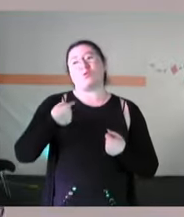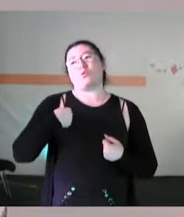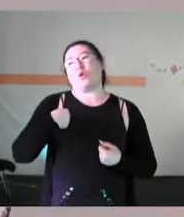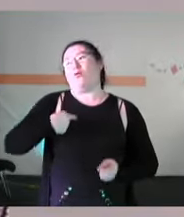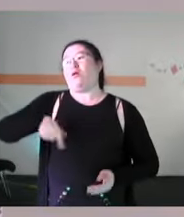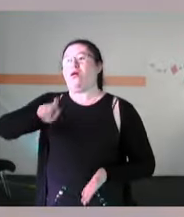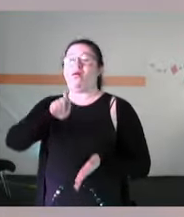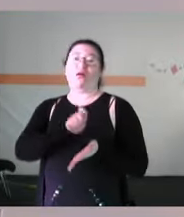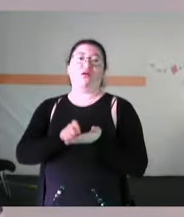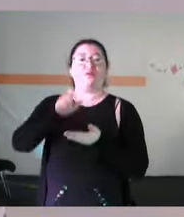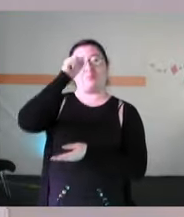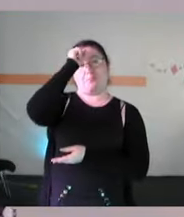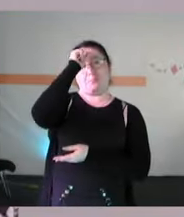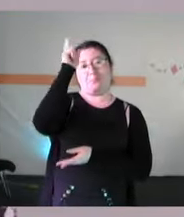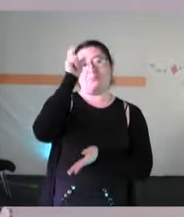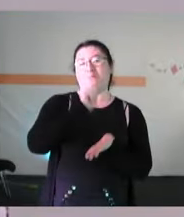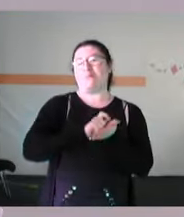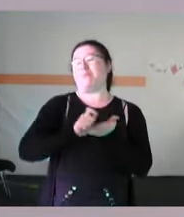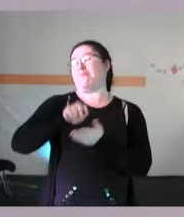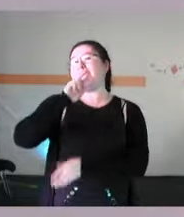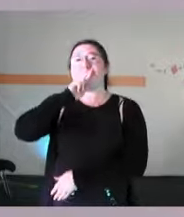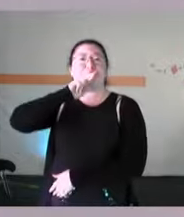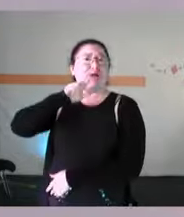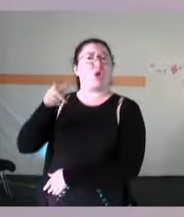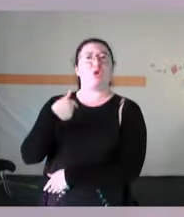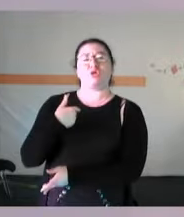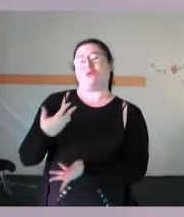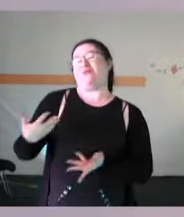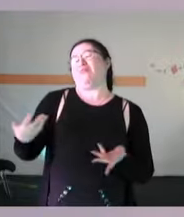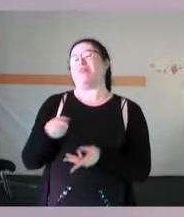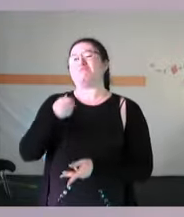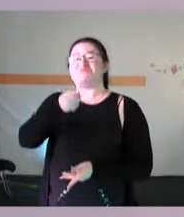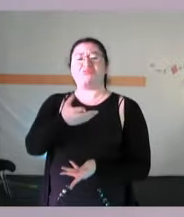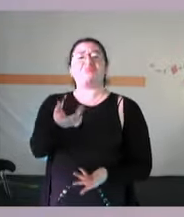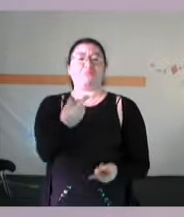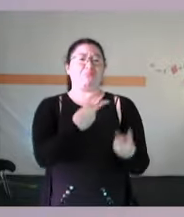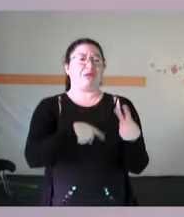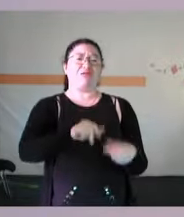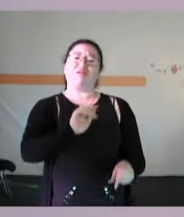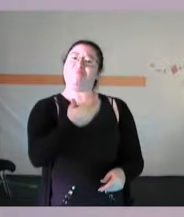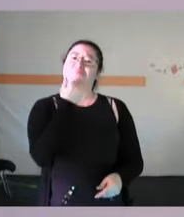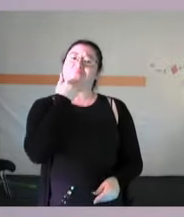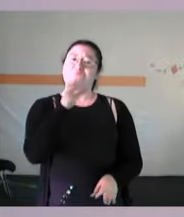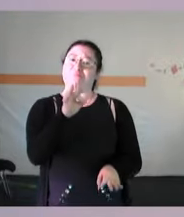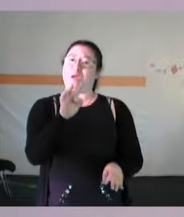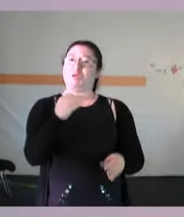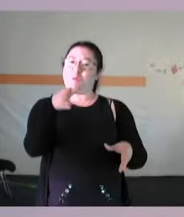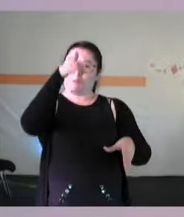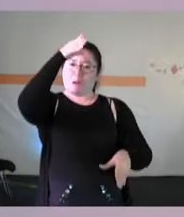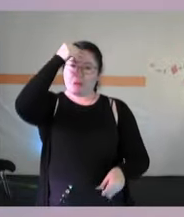mejor escritora del mundo y tú haces muy bien en estar aquí.